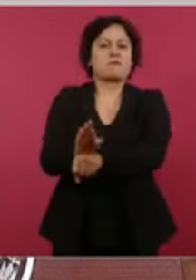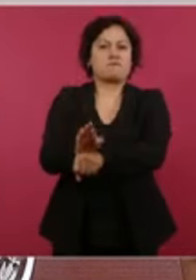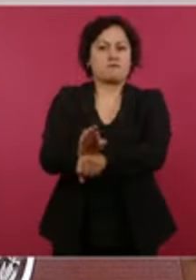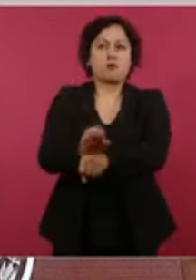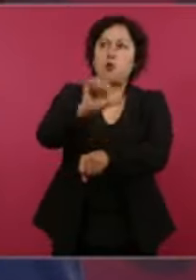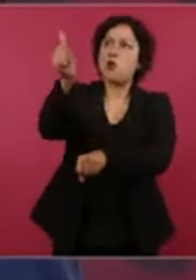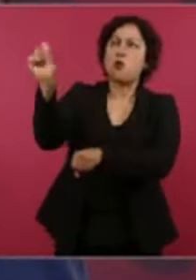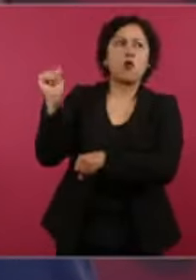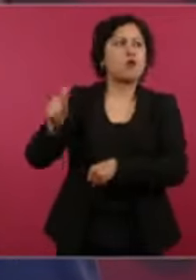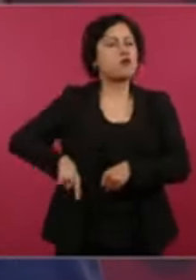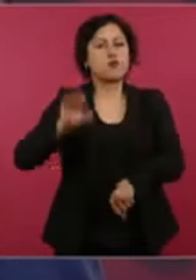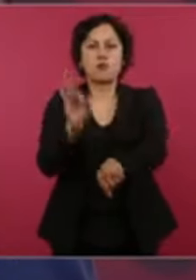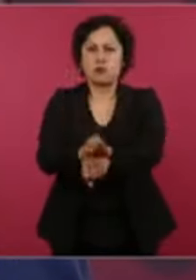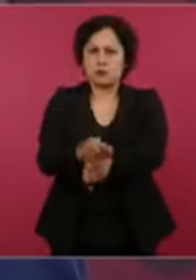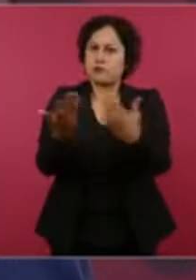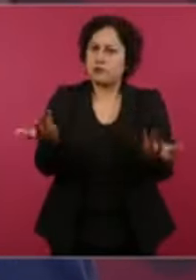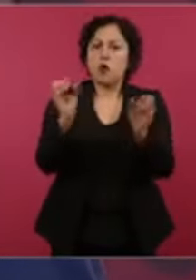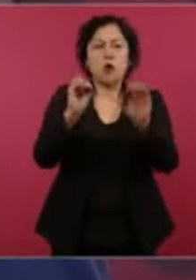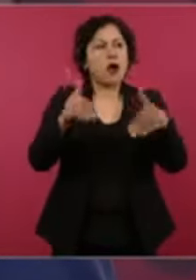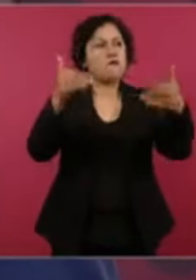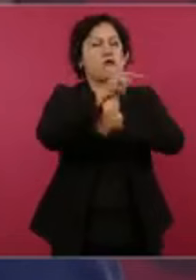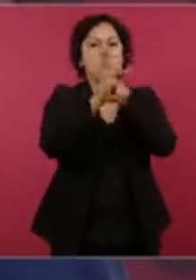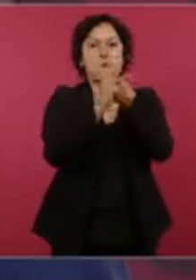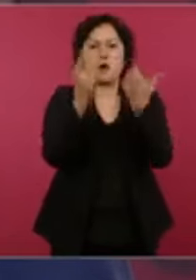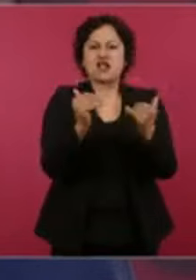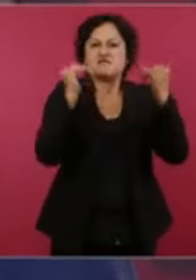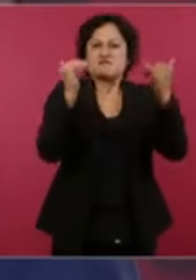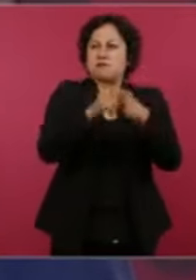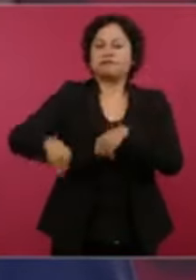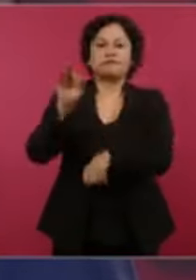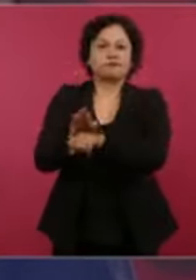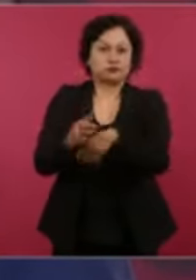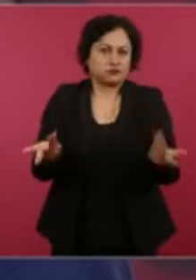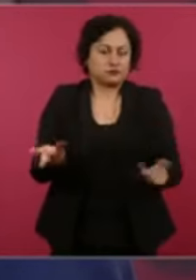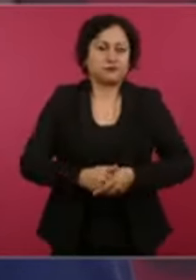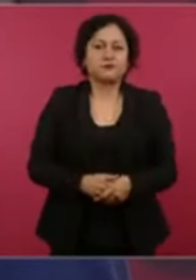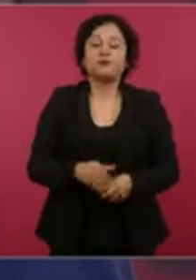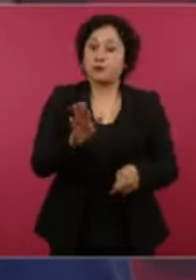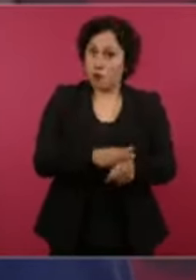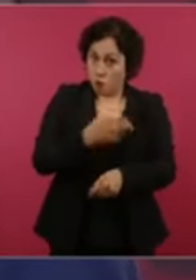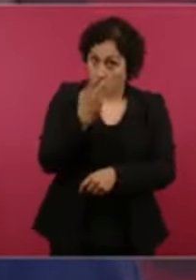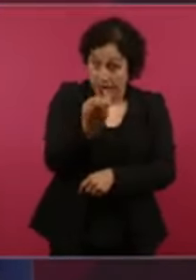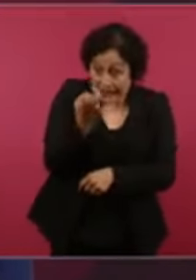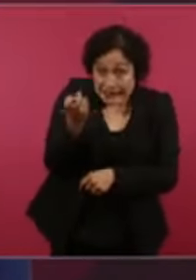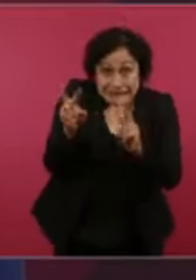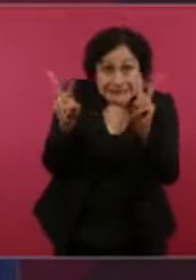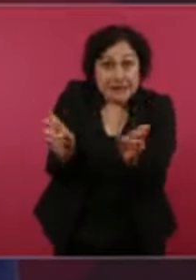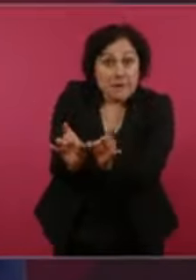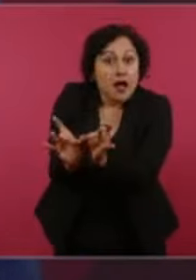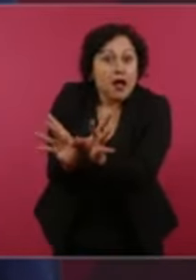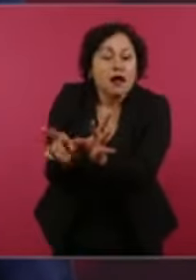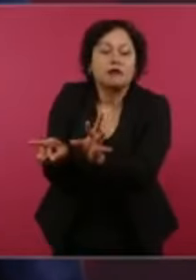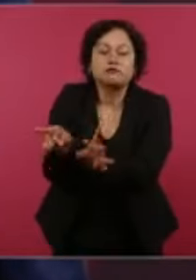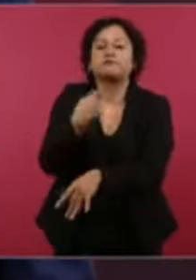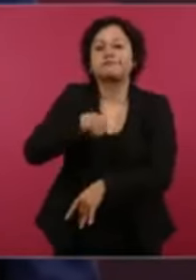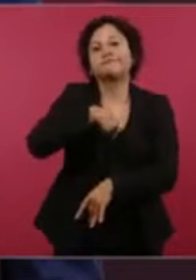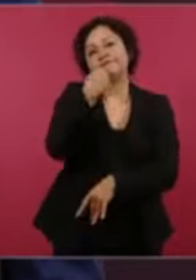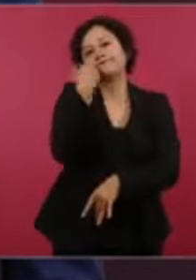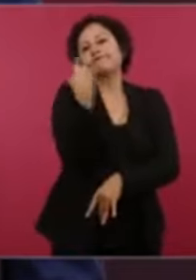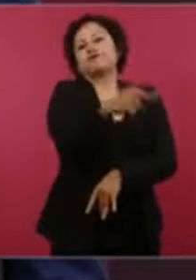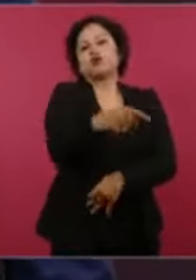de otros gobiernos o de potencias. Por eso vamos a llevar este asunto a la Corte de Justicia